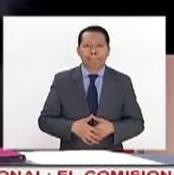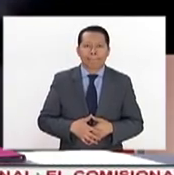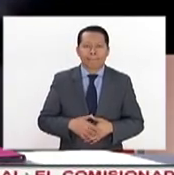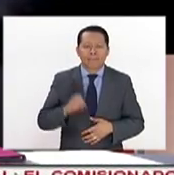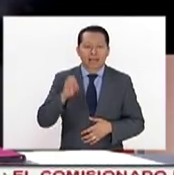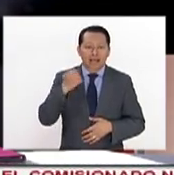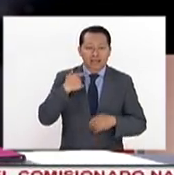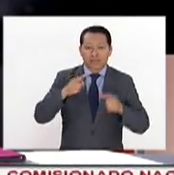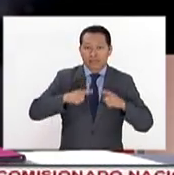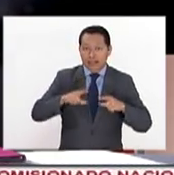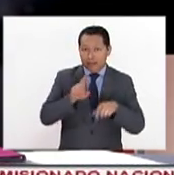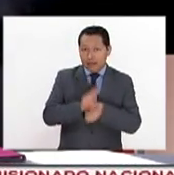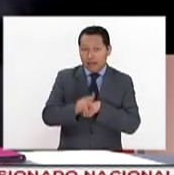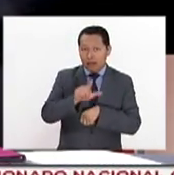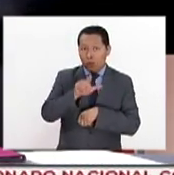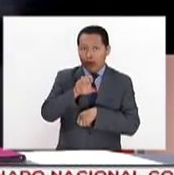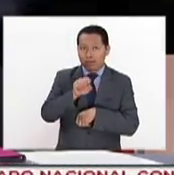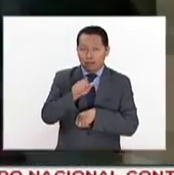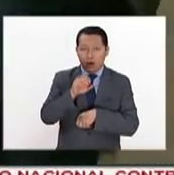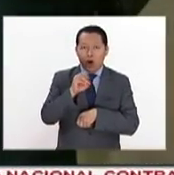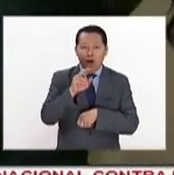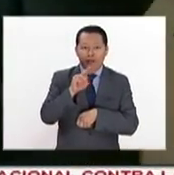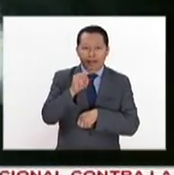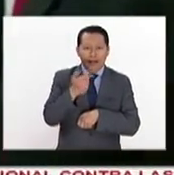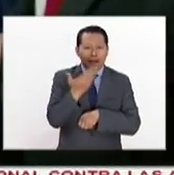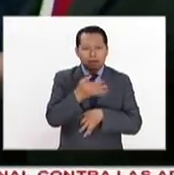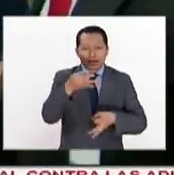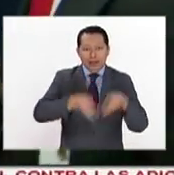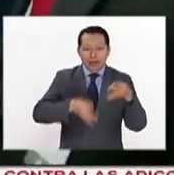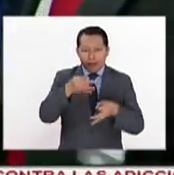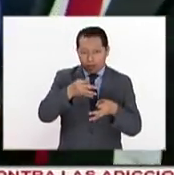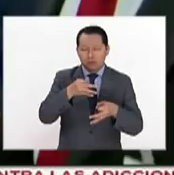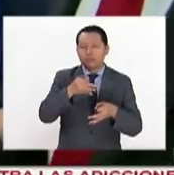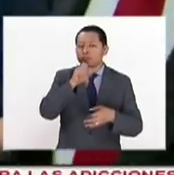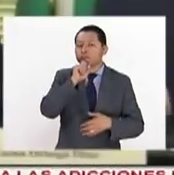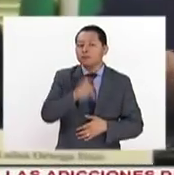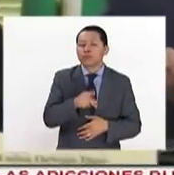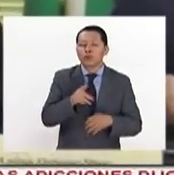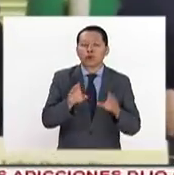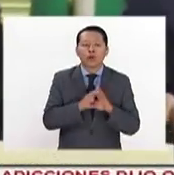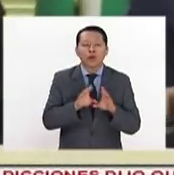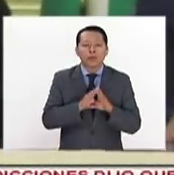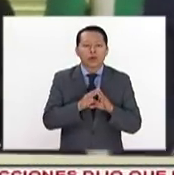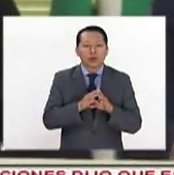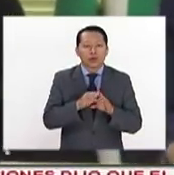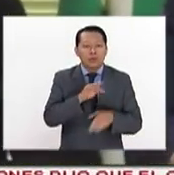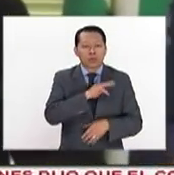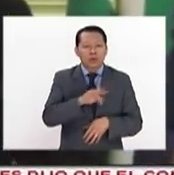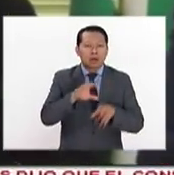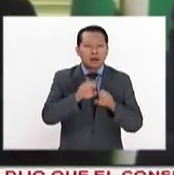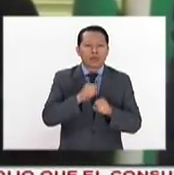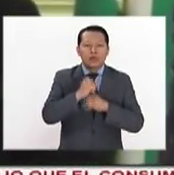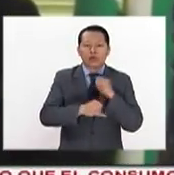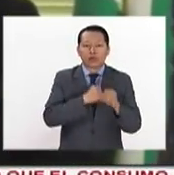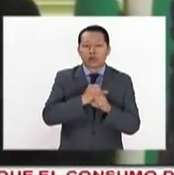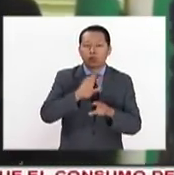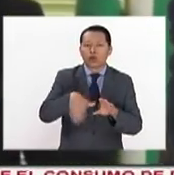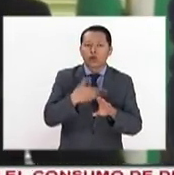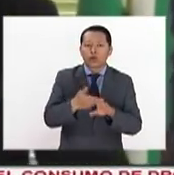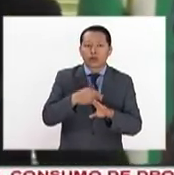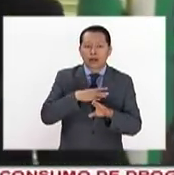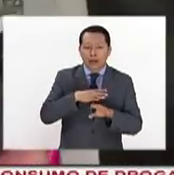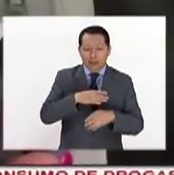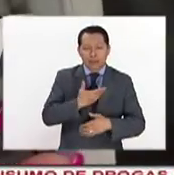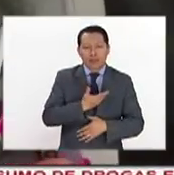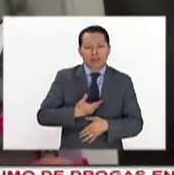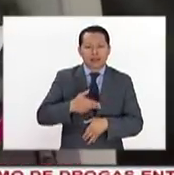La exfiscal de Venezuela, Luisa Ortega, solicitó al Tribunal Supremo de Justicia de su país una orden de captura internacional contra el presidente